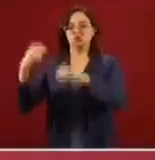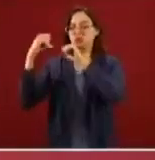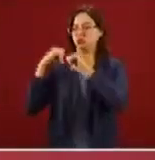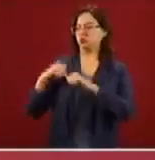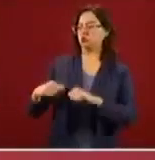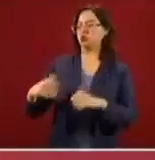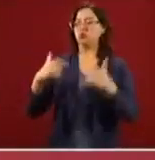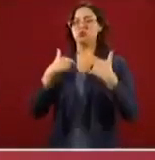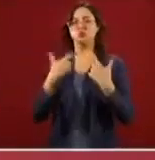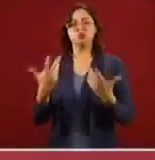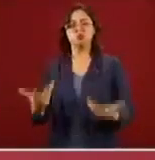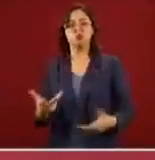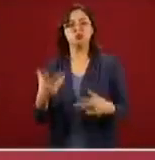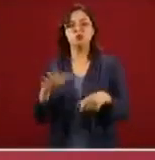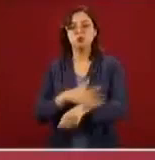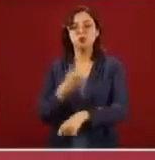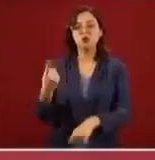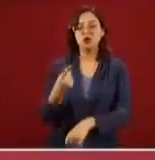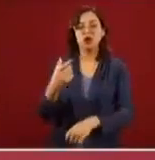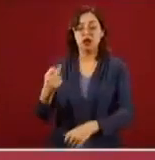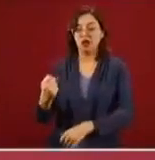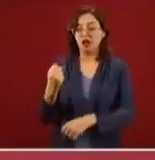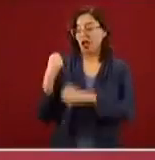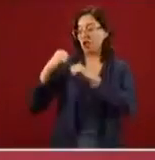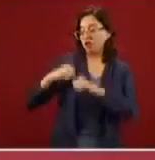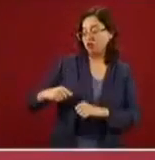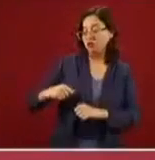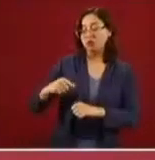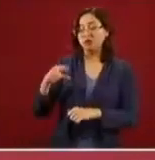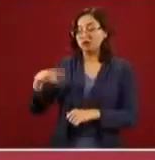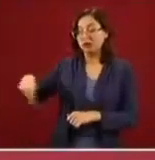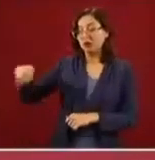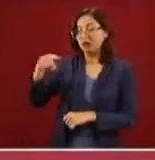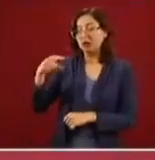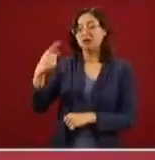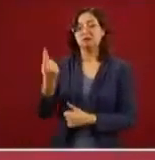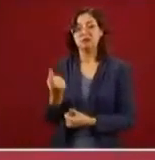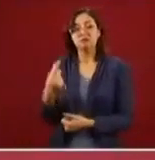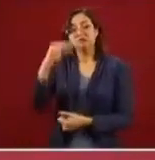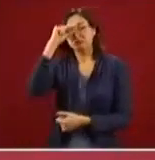a los inteligentes y a los tontos los vuelve locos. Bueno, así es el dinero.